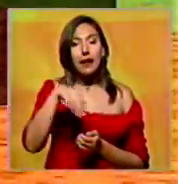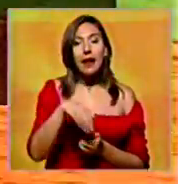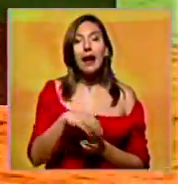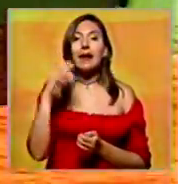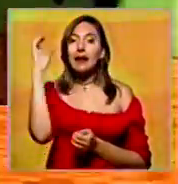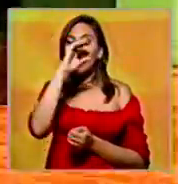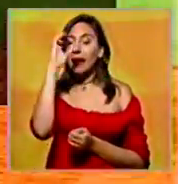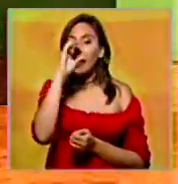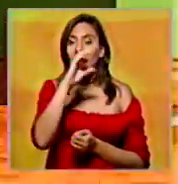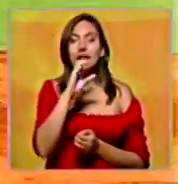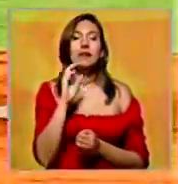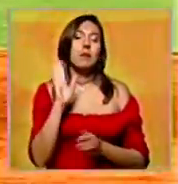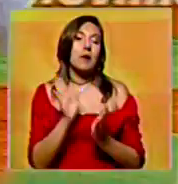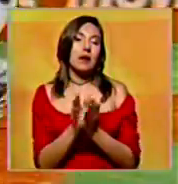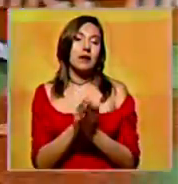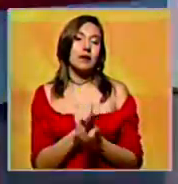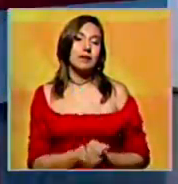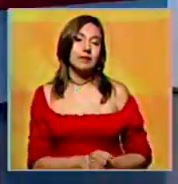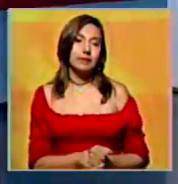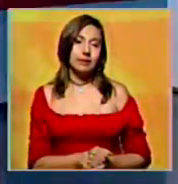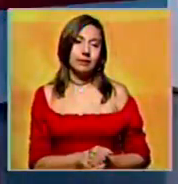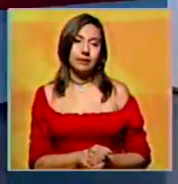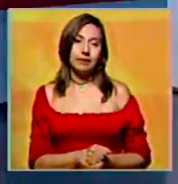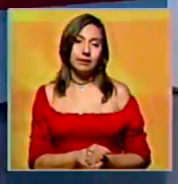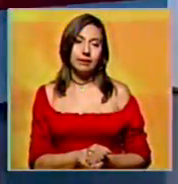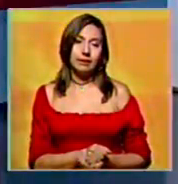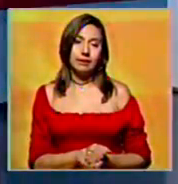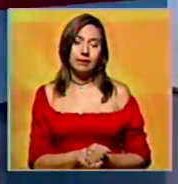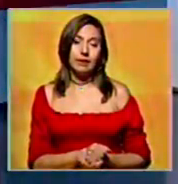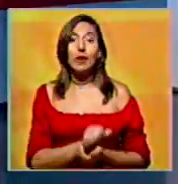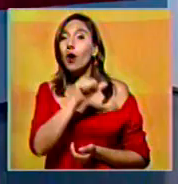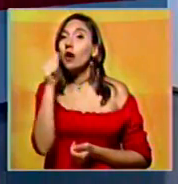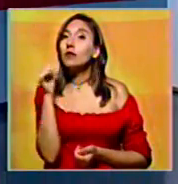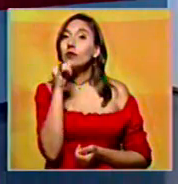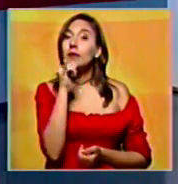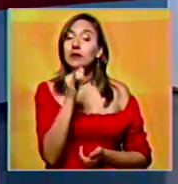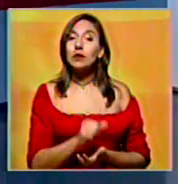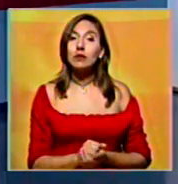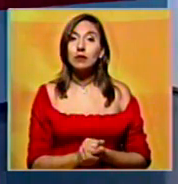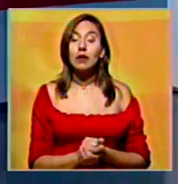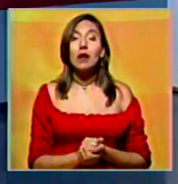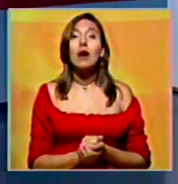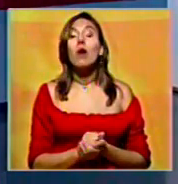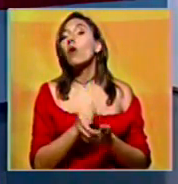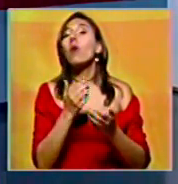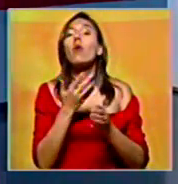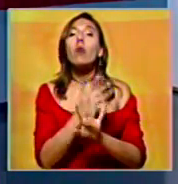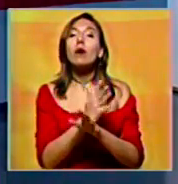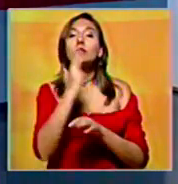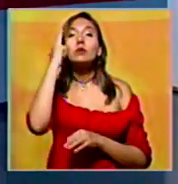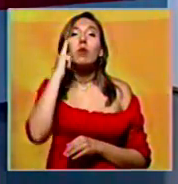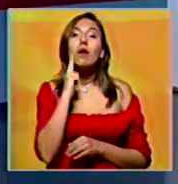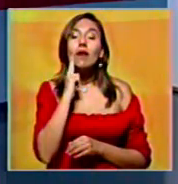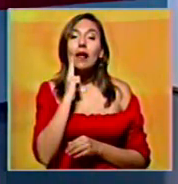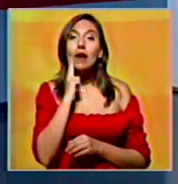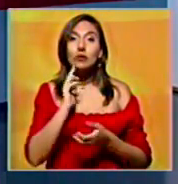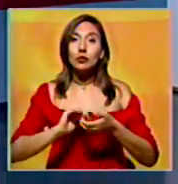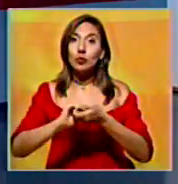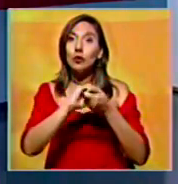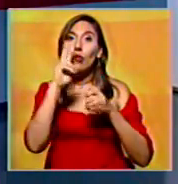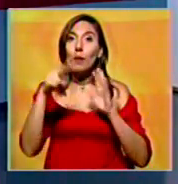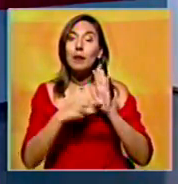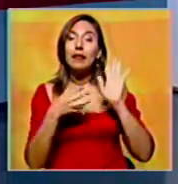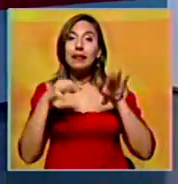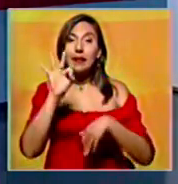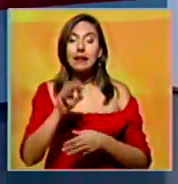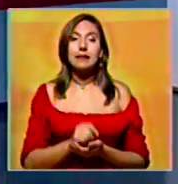los Tigres en Maracaibo. Pasamos a otras notas. La acción de los Juegos Bolivarianos Trujillo 2013. Ayer la delegación venezolana